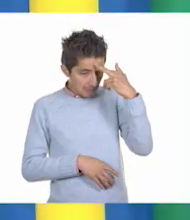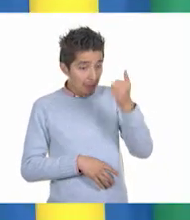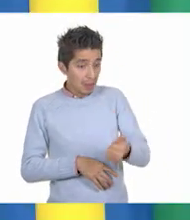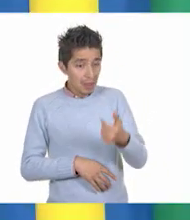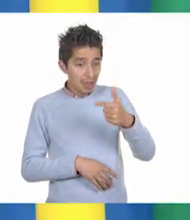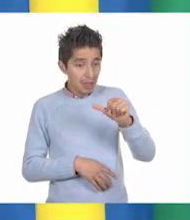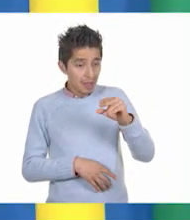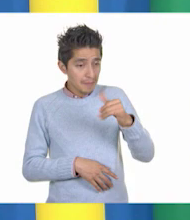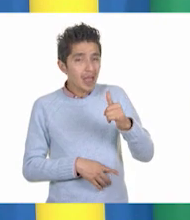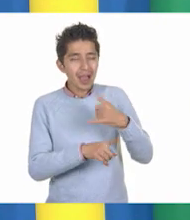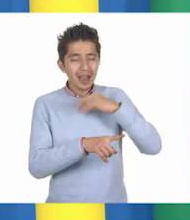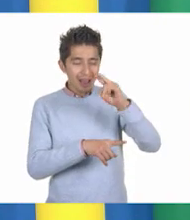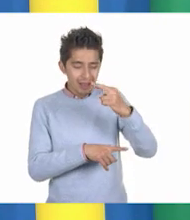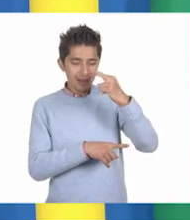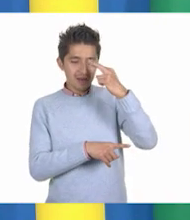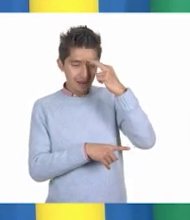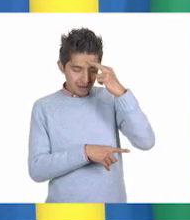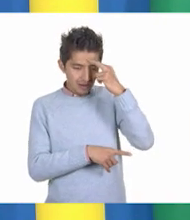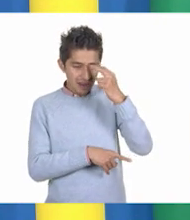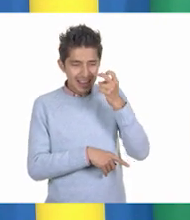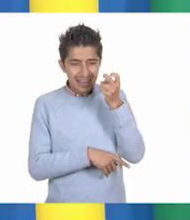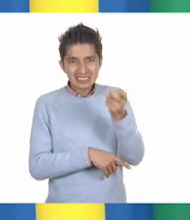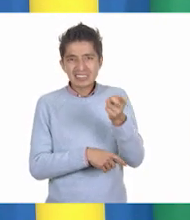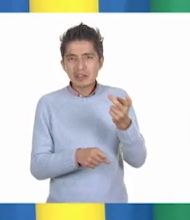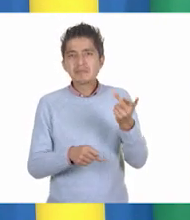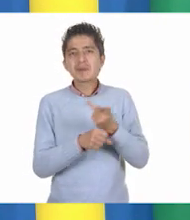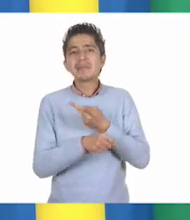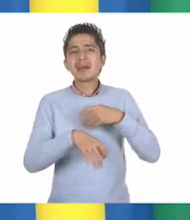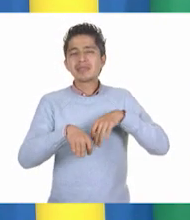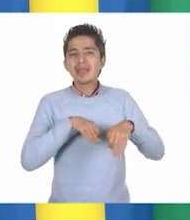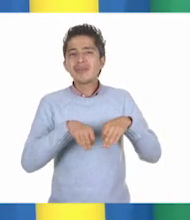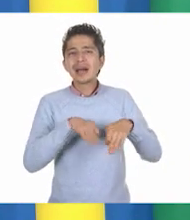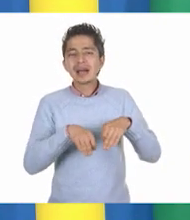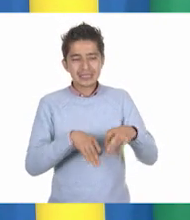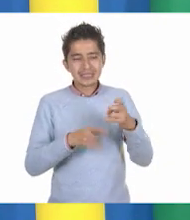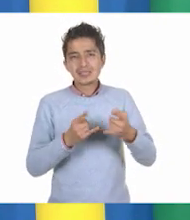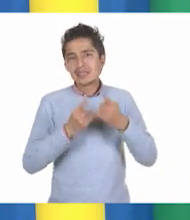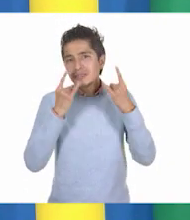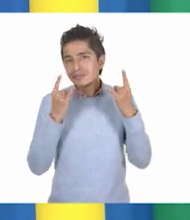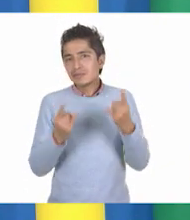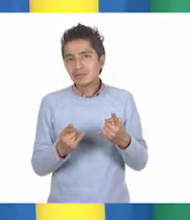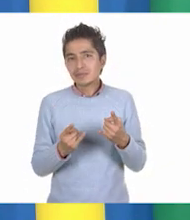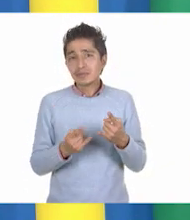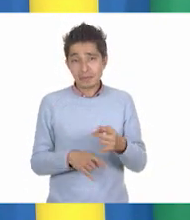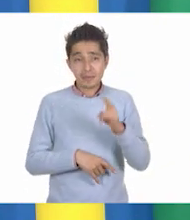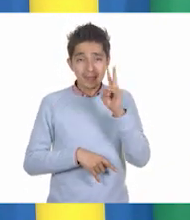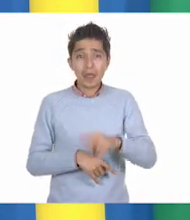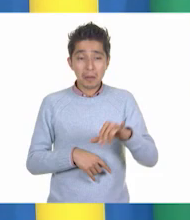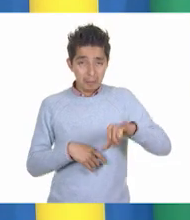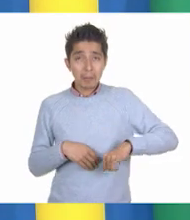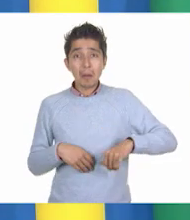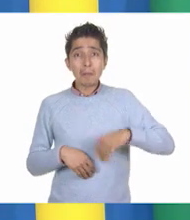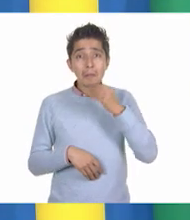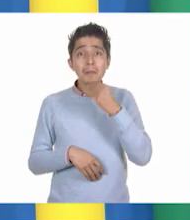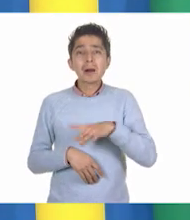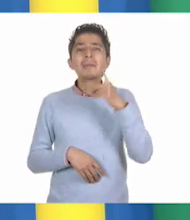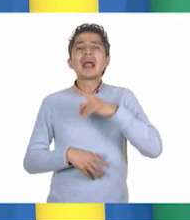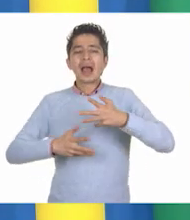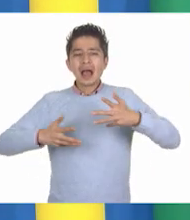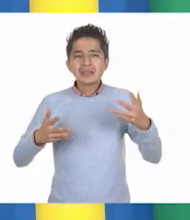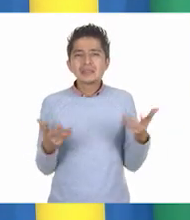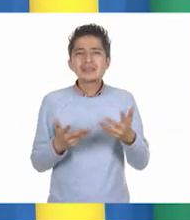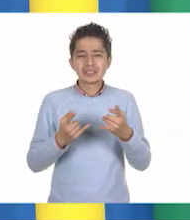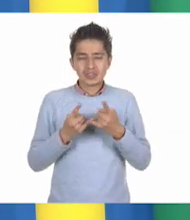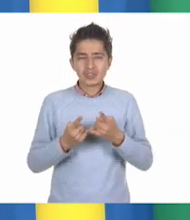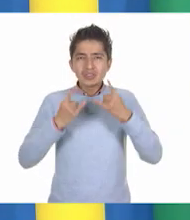gran utilidad recordar estas nociones a través de lo trabajado en historia y ha resultado muy interesante para analizar los